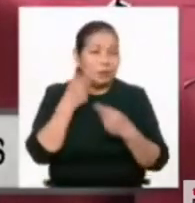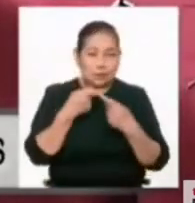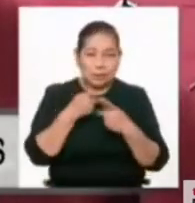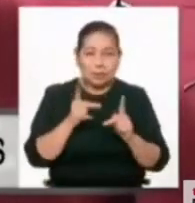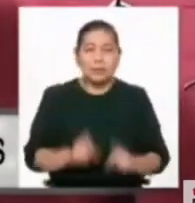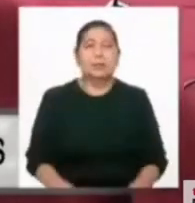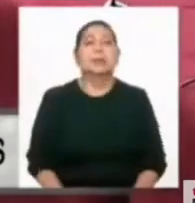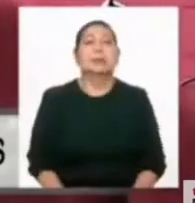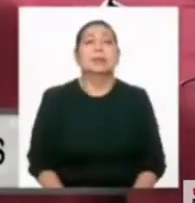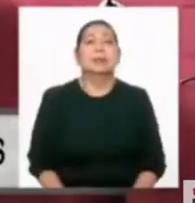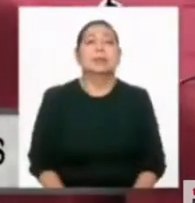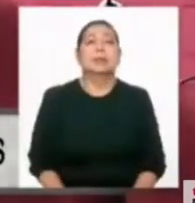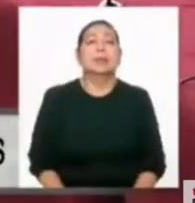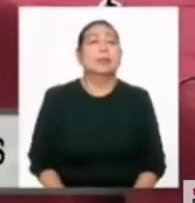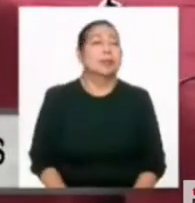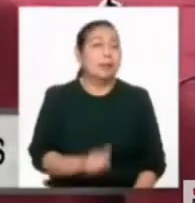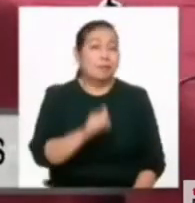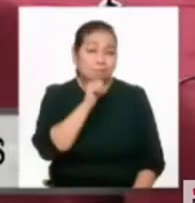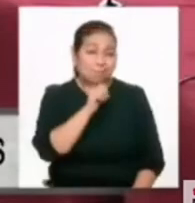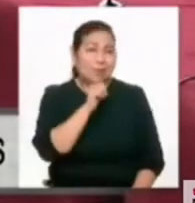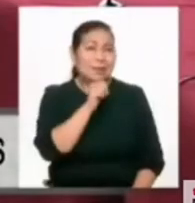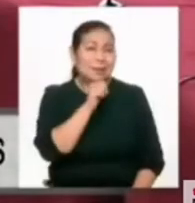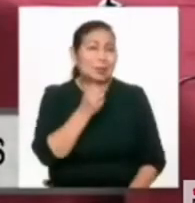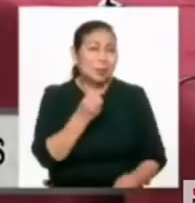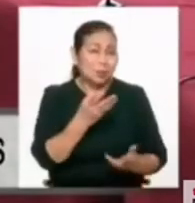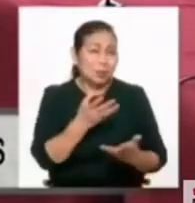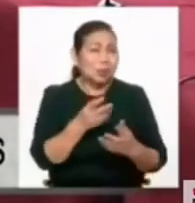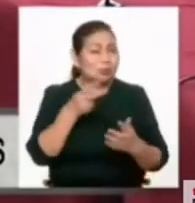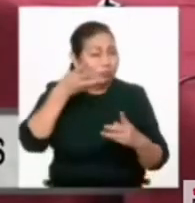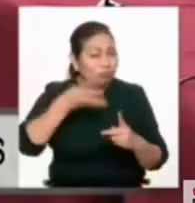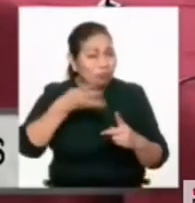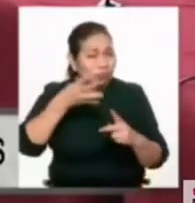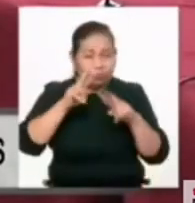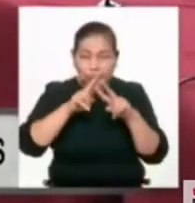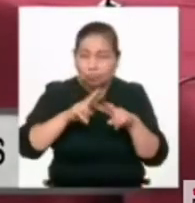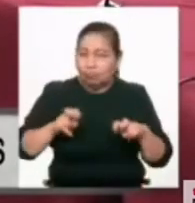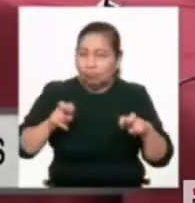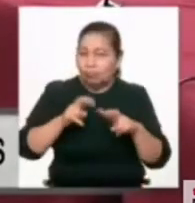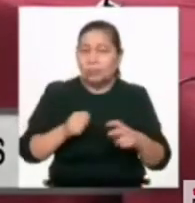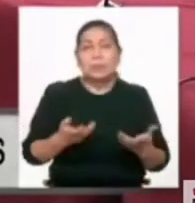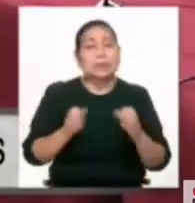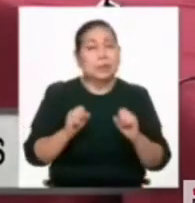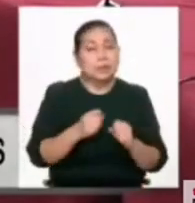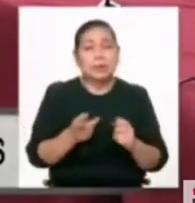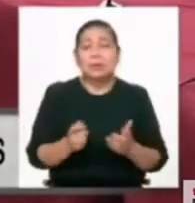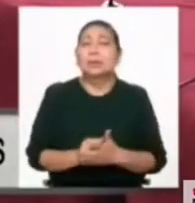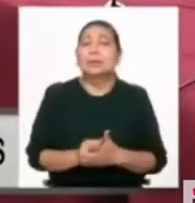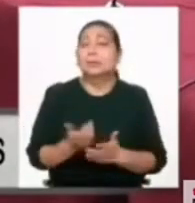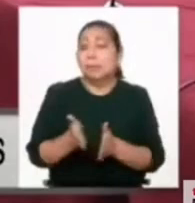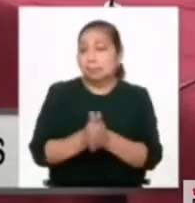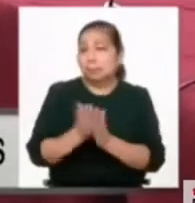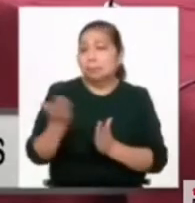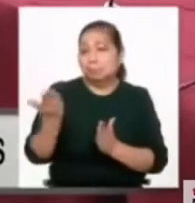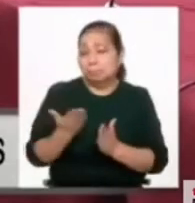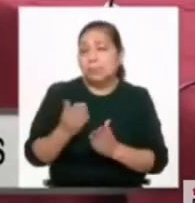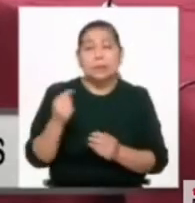difundidos. Hace falta, es cierto, que pasen por un peritaje y que se investiguen, seguramente así se hará, usted mismo lo ha pedido que